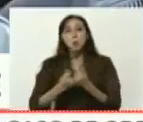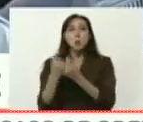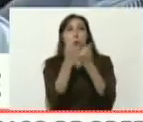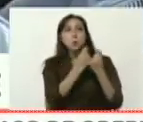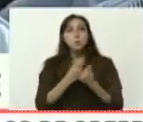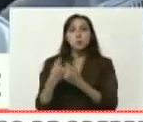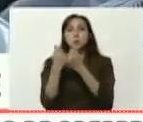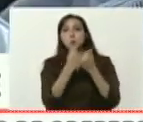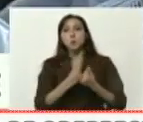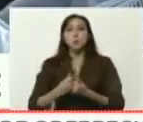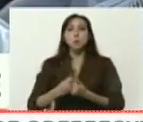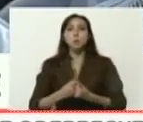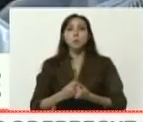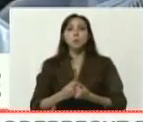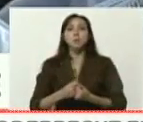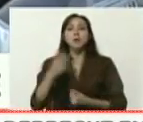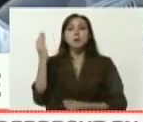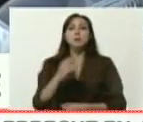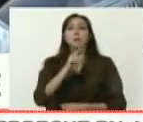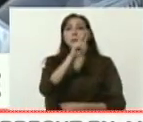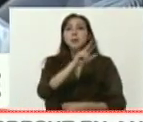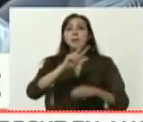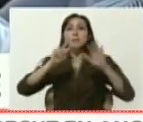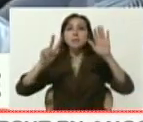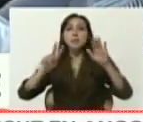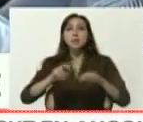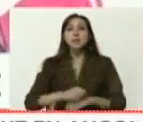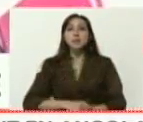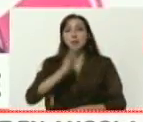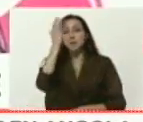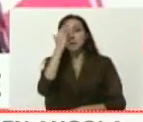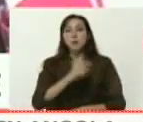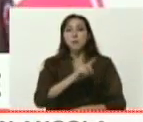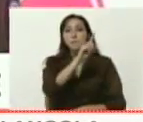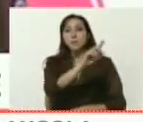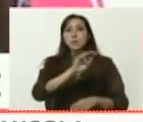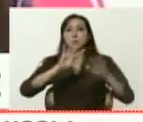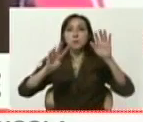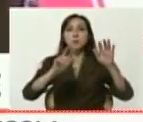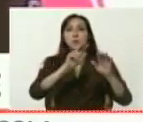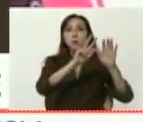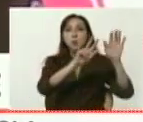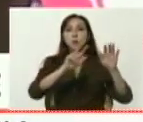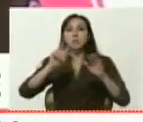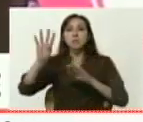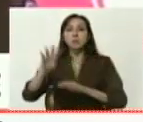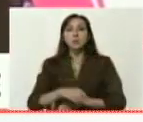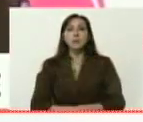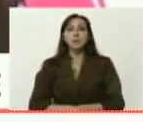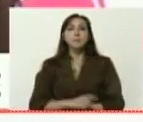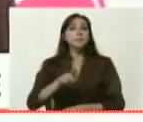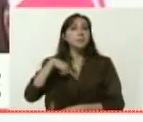el 27 de febrero de 1989. Más tarde vino